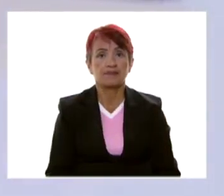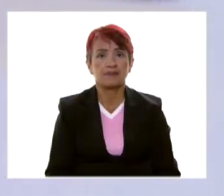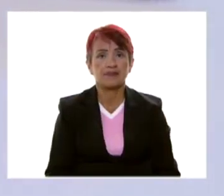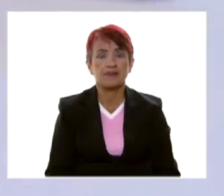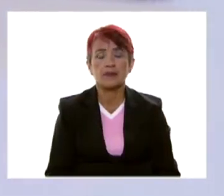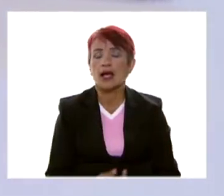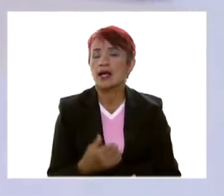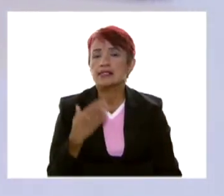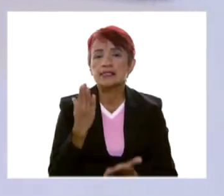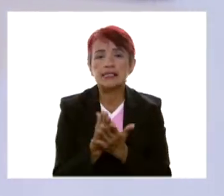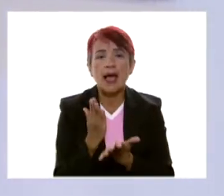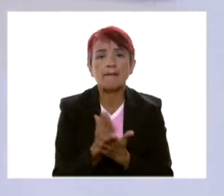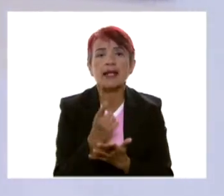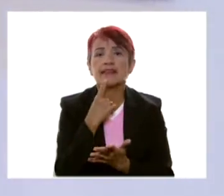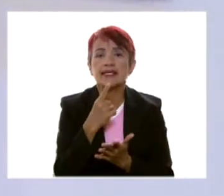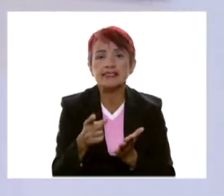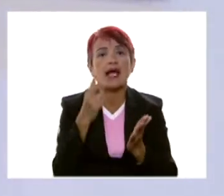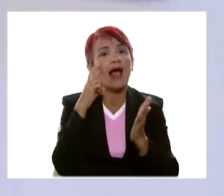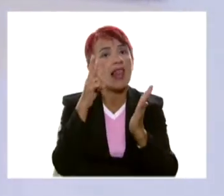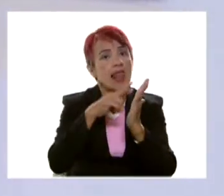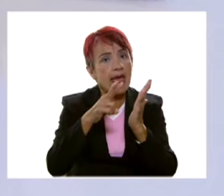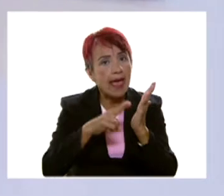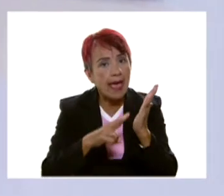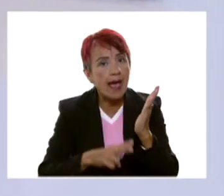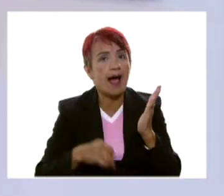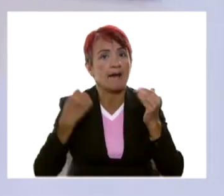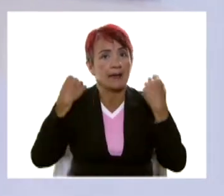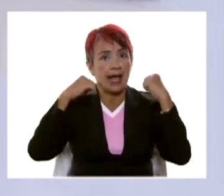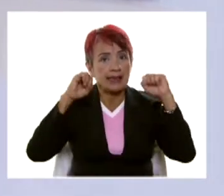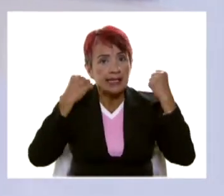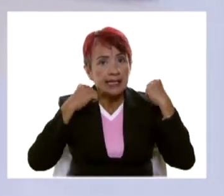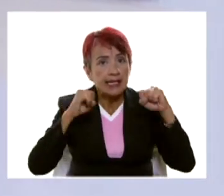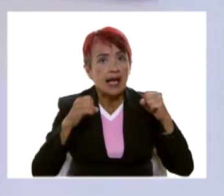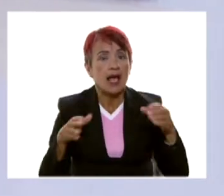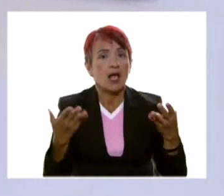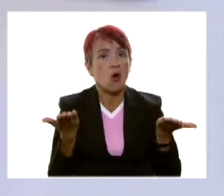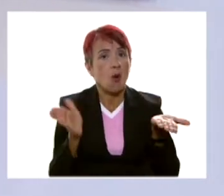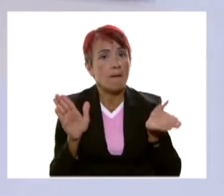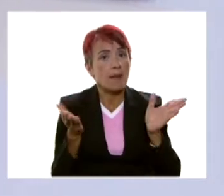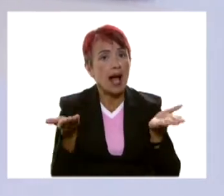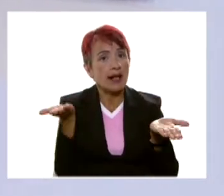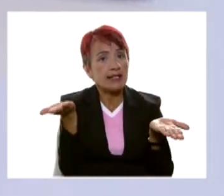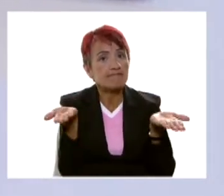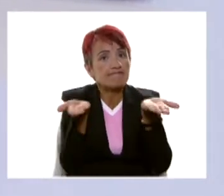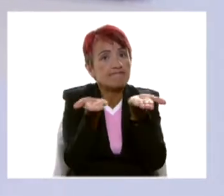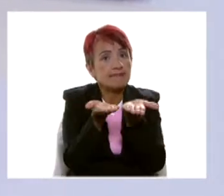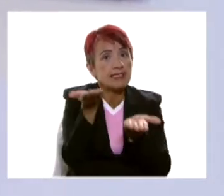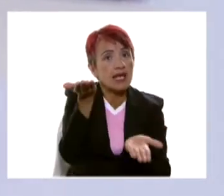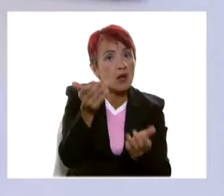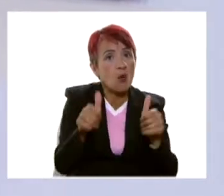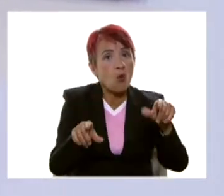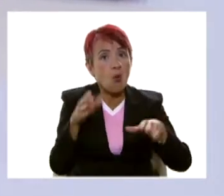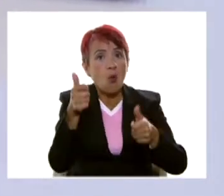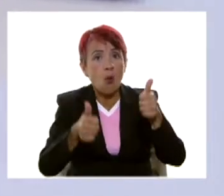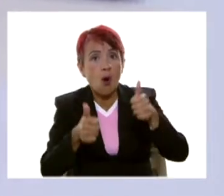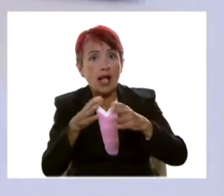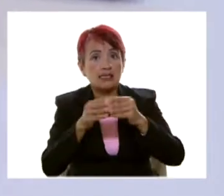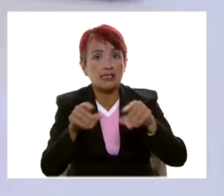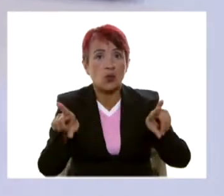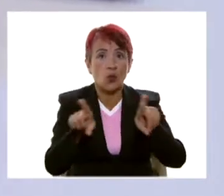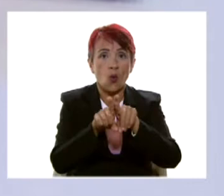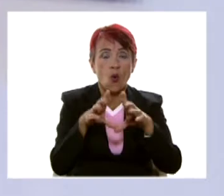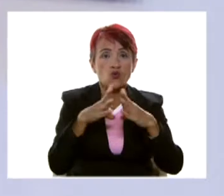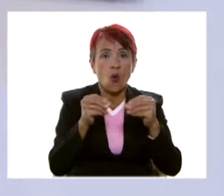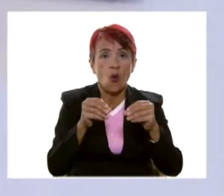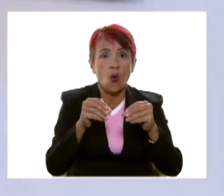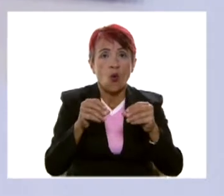Siempre le decimos, lean, practiquen y compartan, ¿okay? Por eso es que así vamos a poder hacer mucho